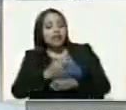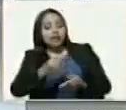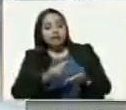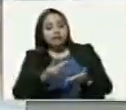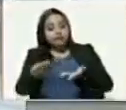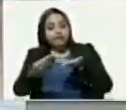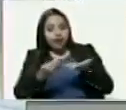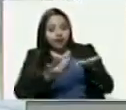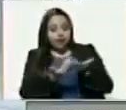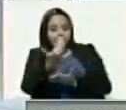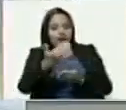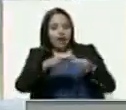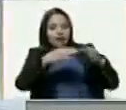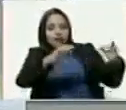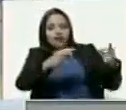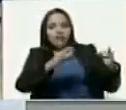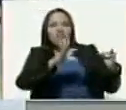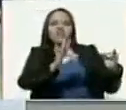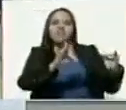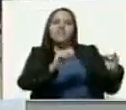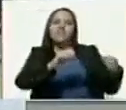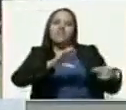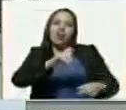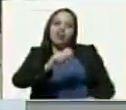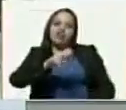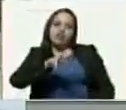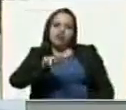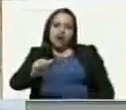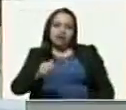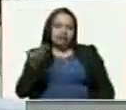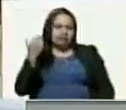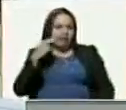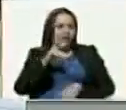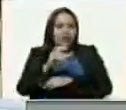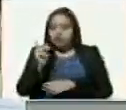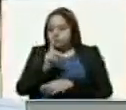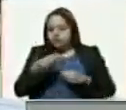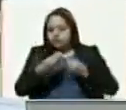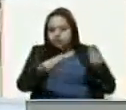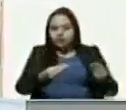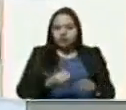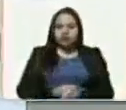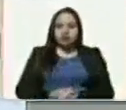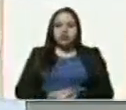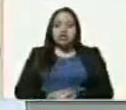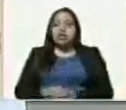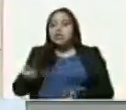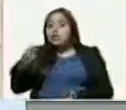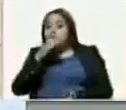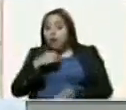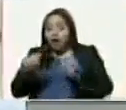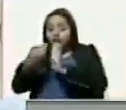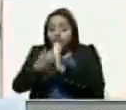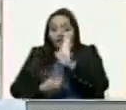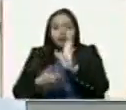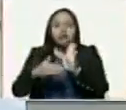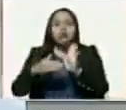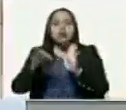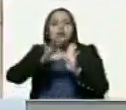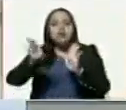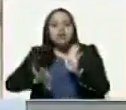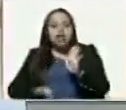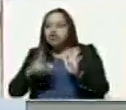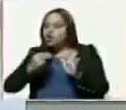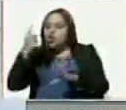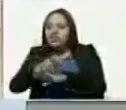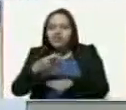que muchas veces en la actualidad hasta el viernes se negaban. Claro, porque si no emite la factura donde aparece ese porcentaje, no está obligado